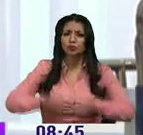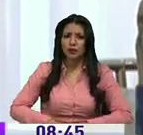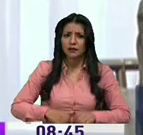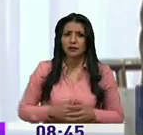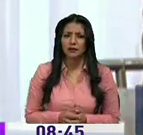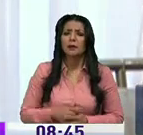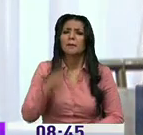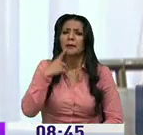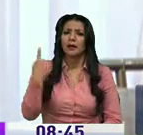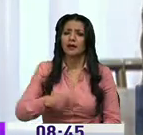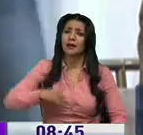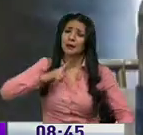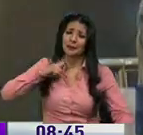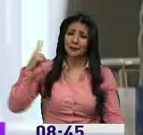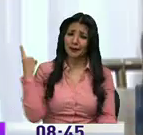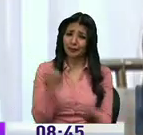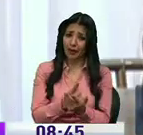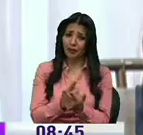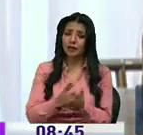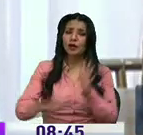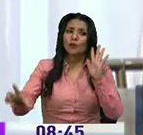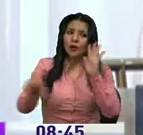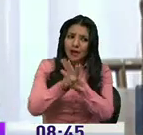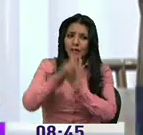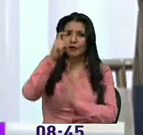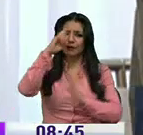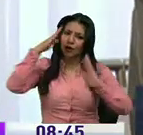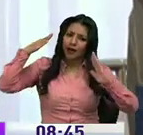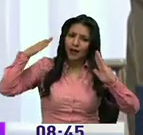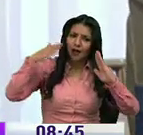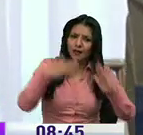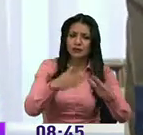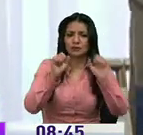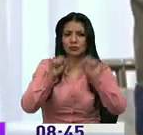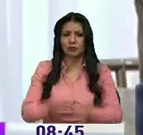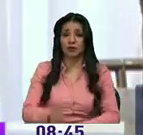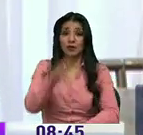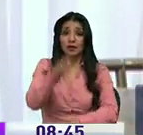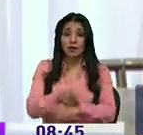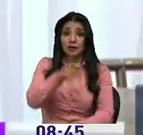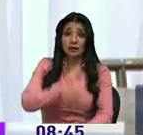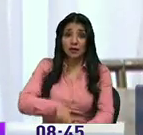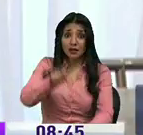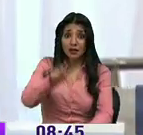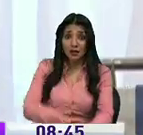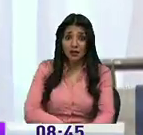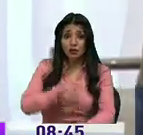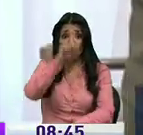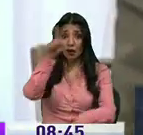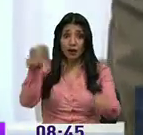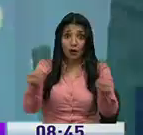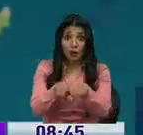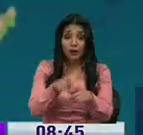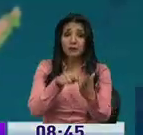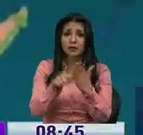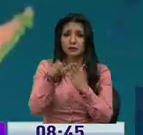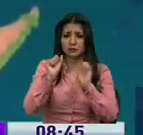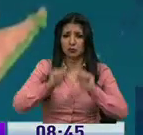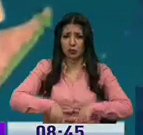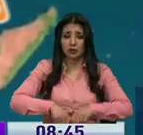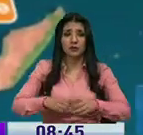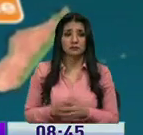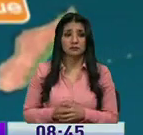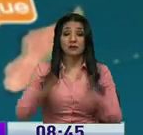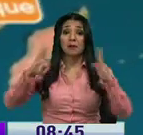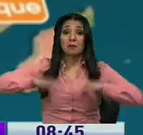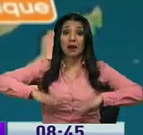haya realmente esa verdadera política de Estado. Y se lo puede hacer con un decreto ejecutivo o con un acuerdo ministerial. El mal de Panamá